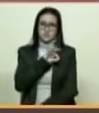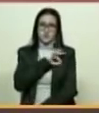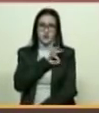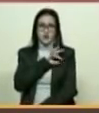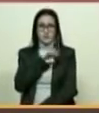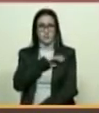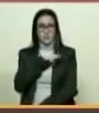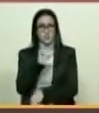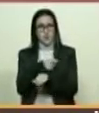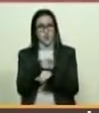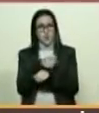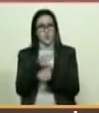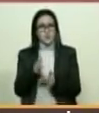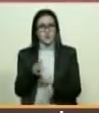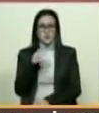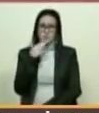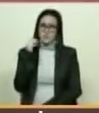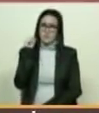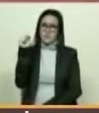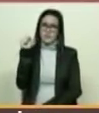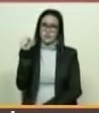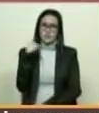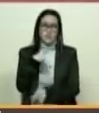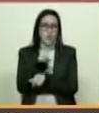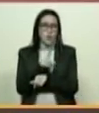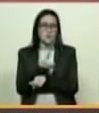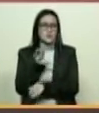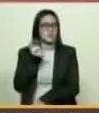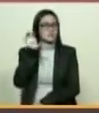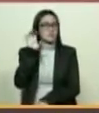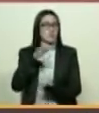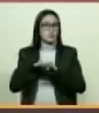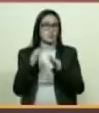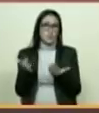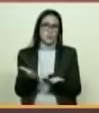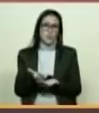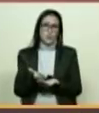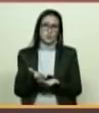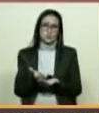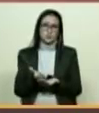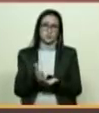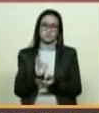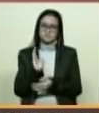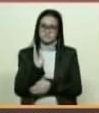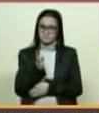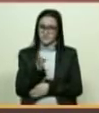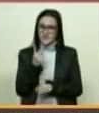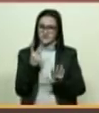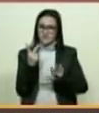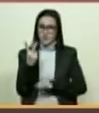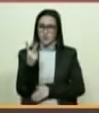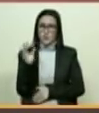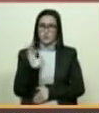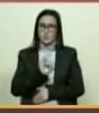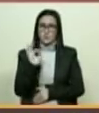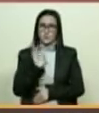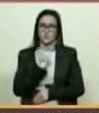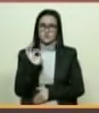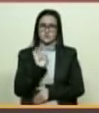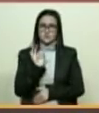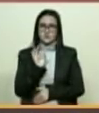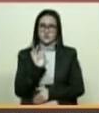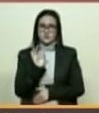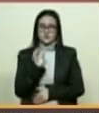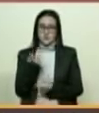gobierno de Nicolás Maduro, creo que somos el único país del mundo que destina el 72% de